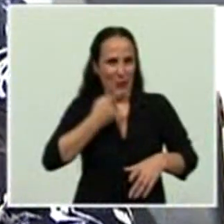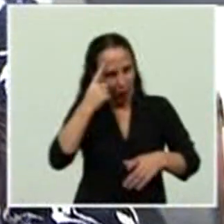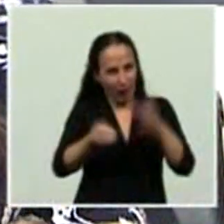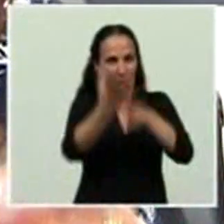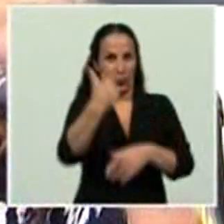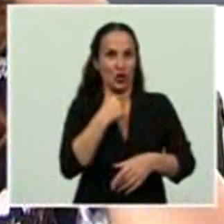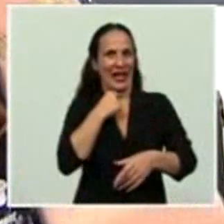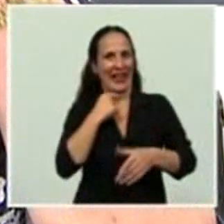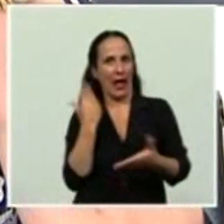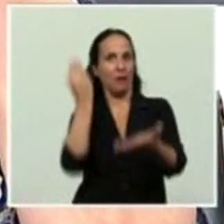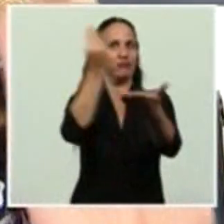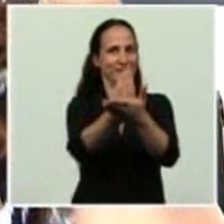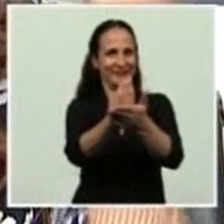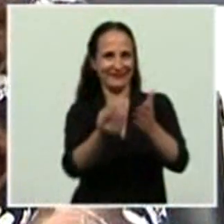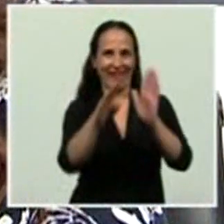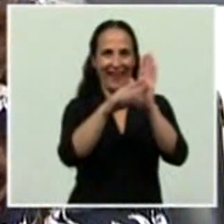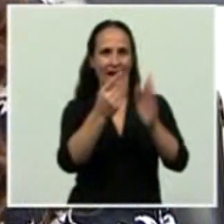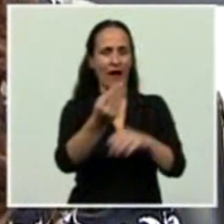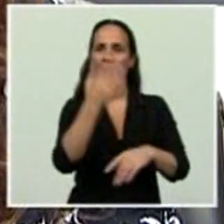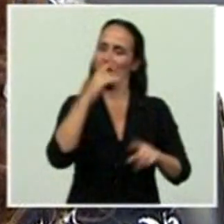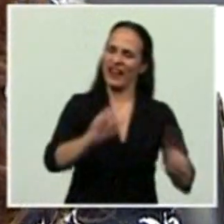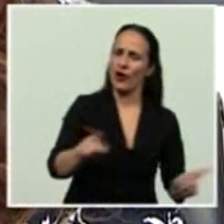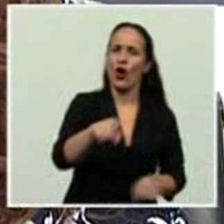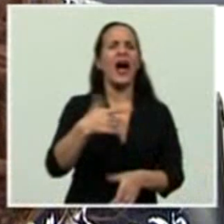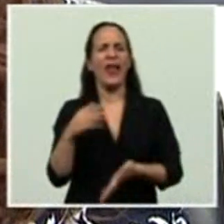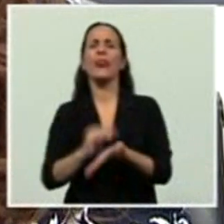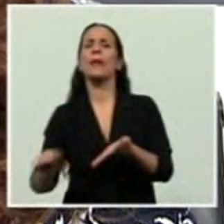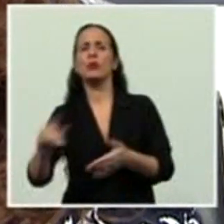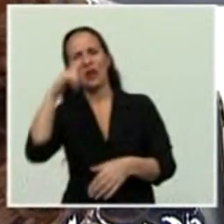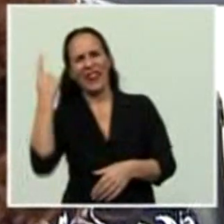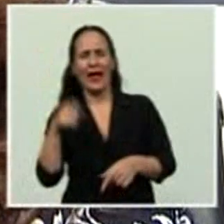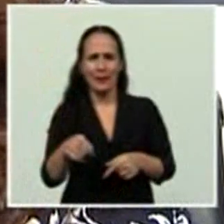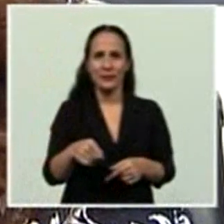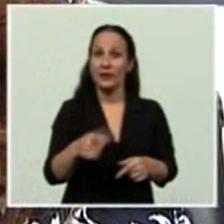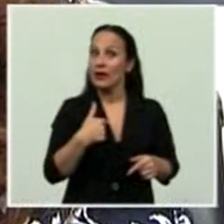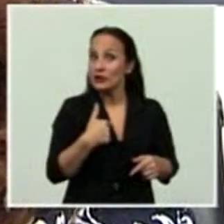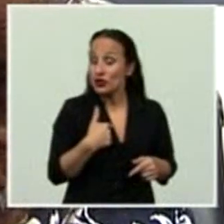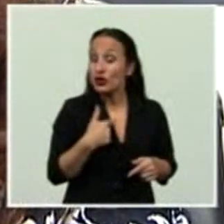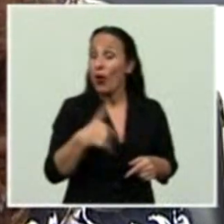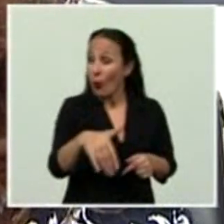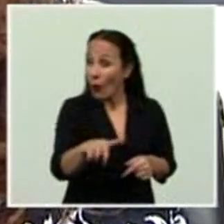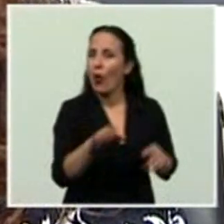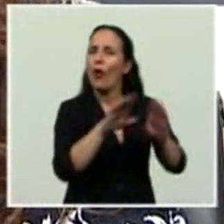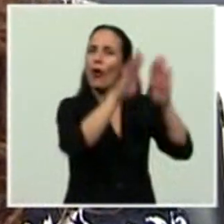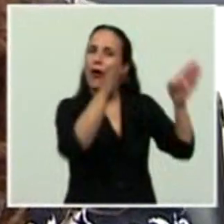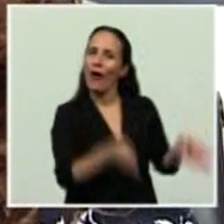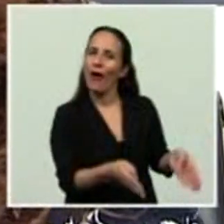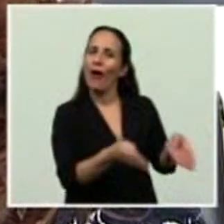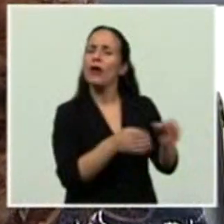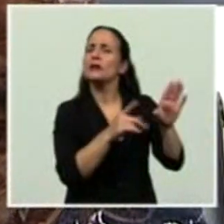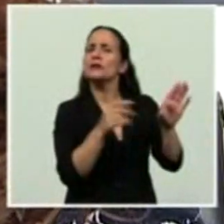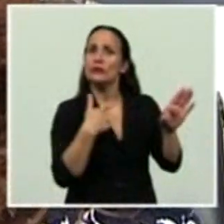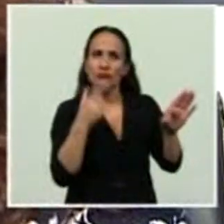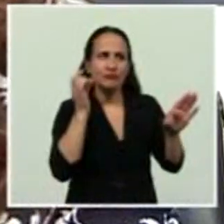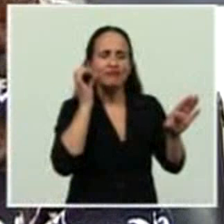encabezar la lista que después no que iba a ser candidata diputada nacional yo voy a poner un buzon un buzon no pido